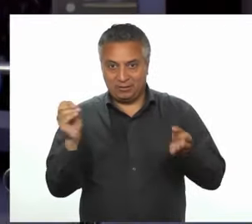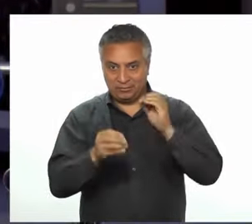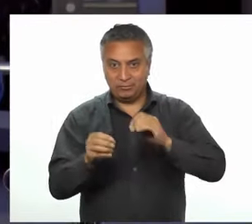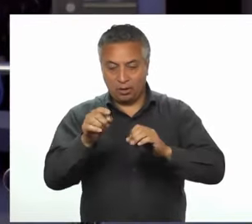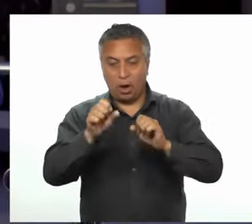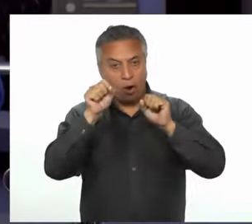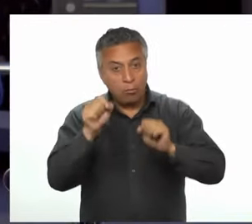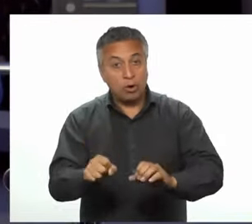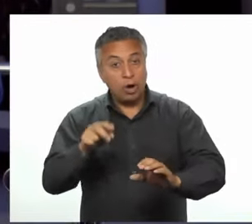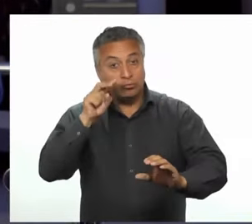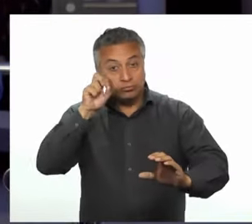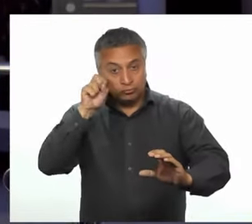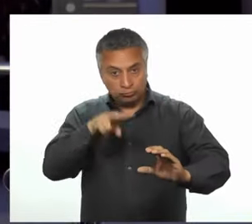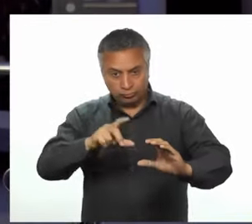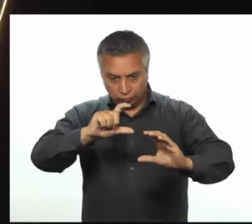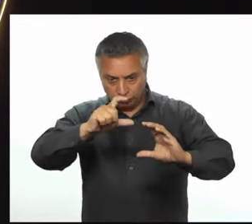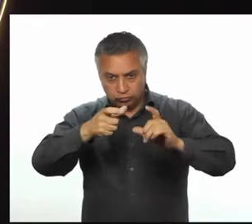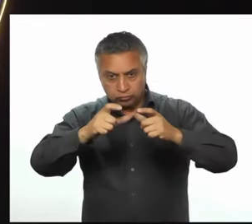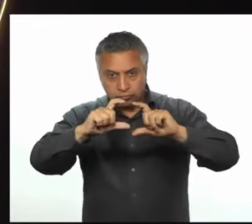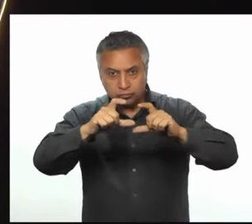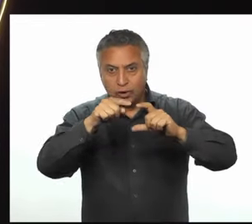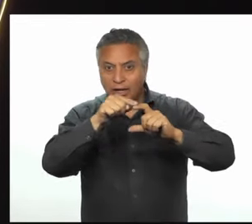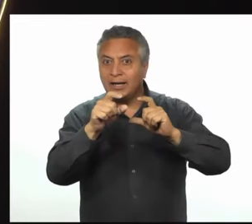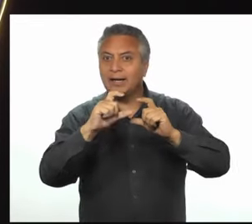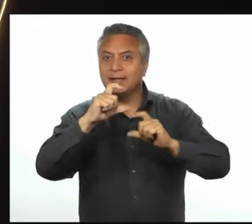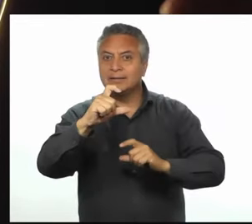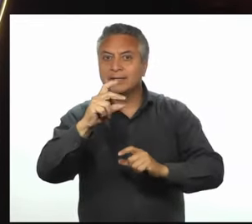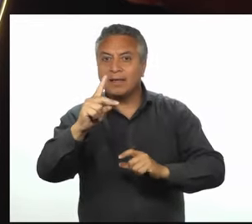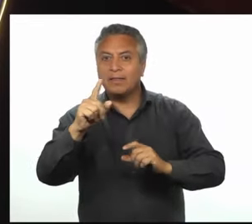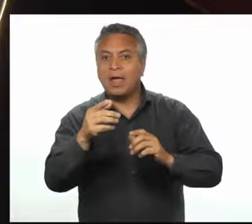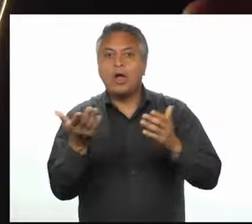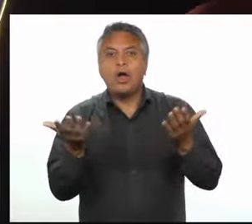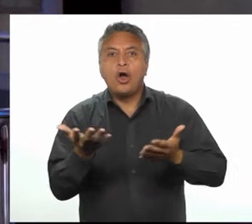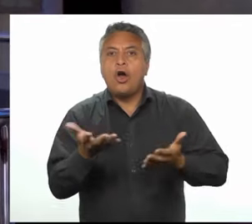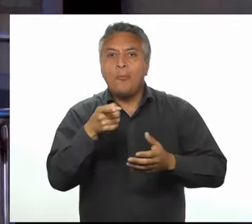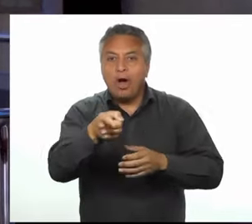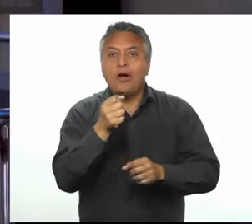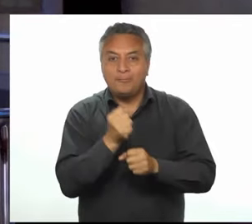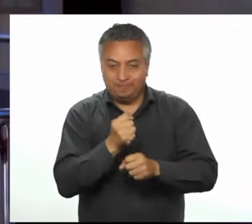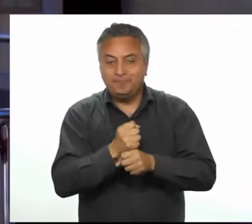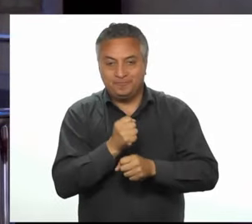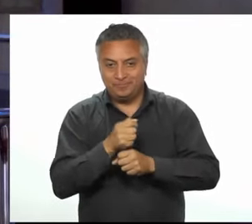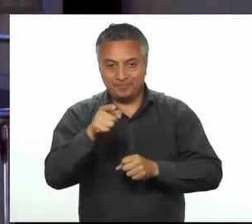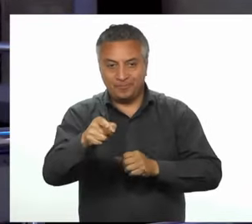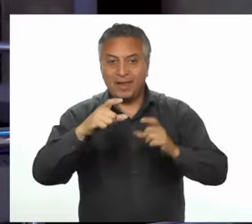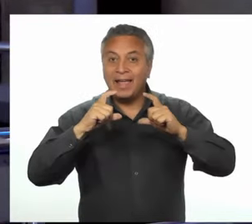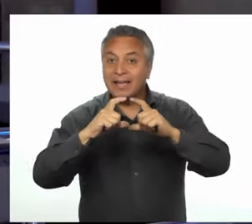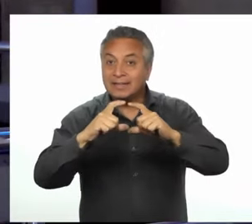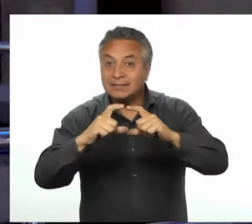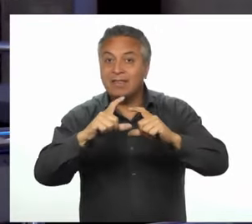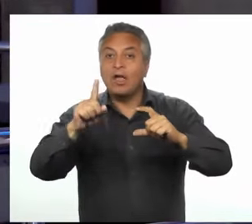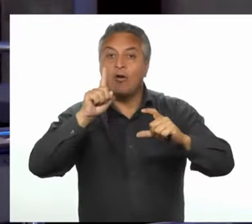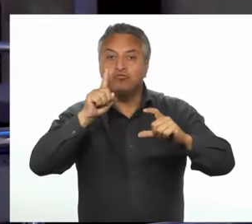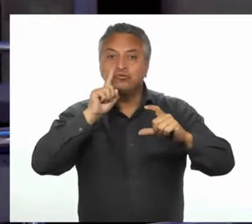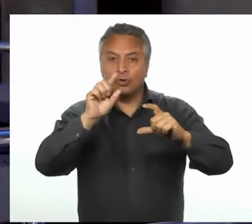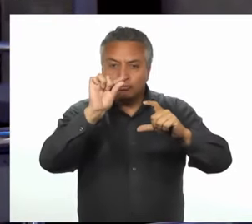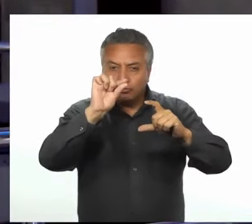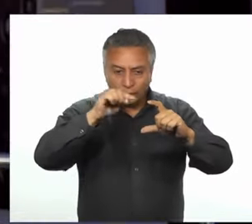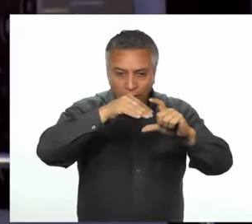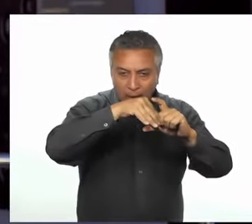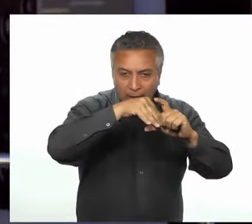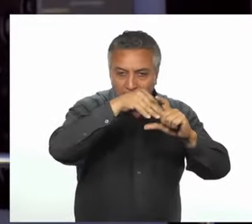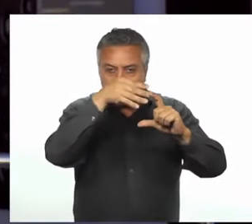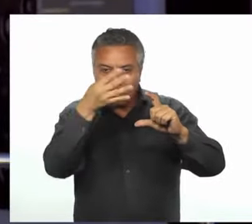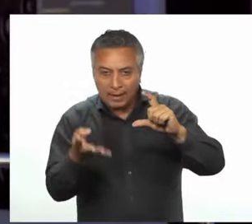poder observar este fenómeno a través del CD es el cómo está construido. Nuestro CD contiene pequeñas